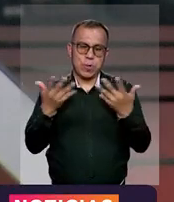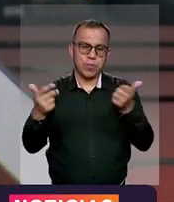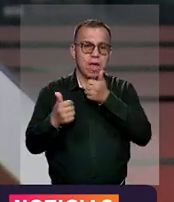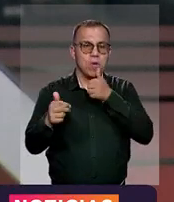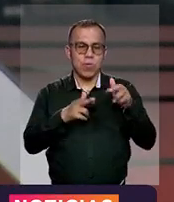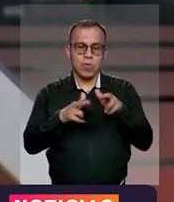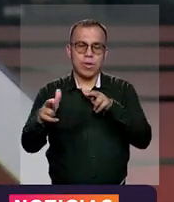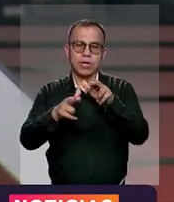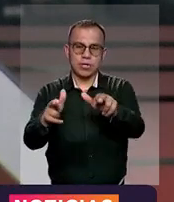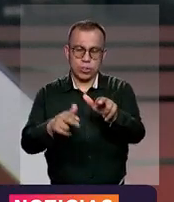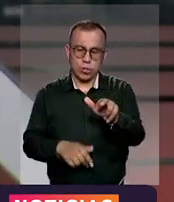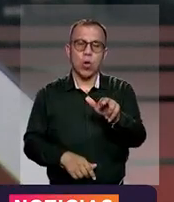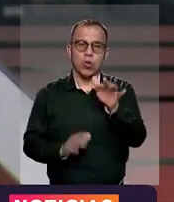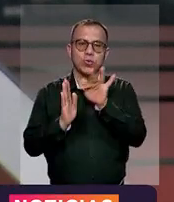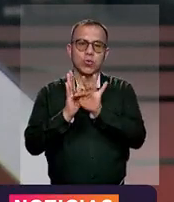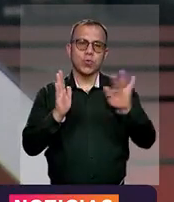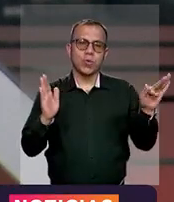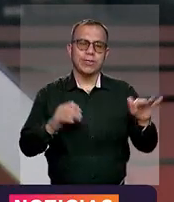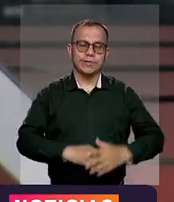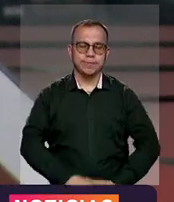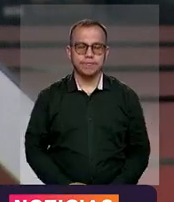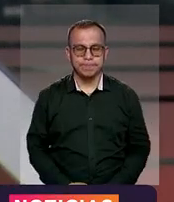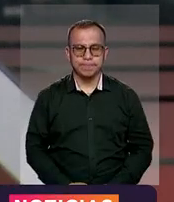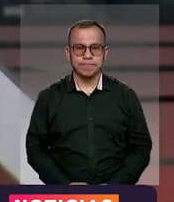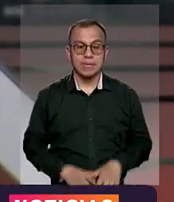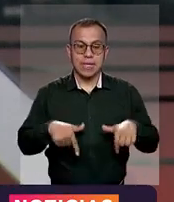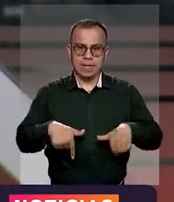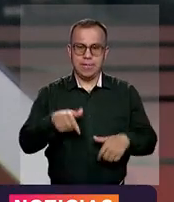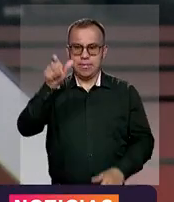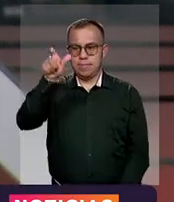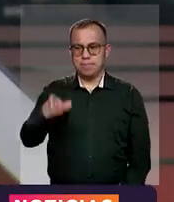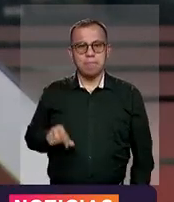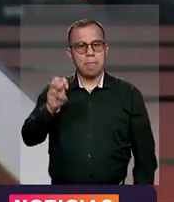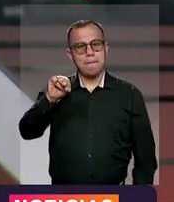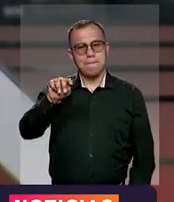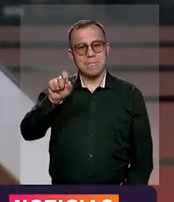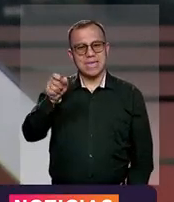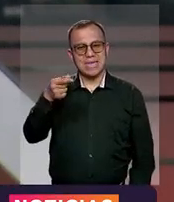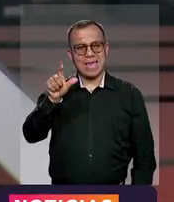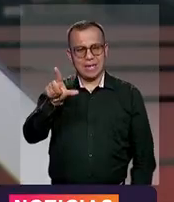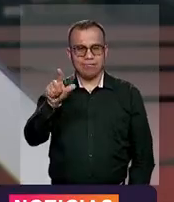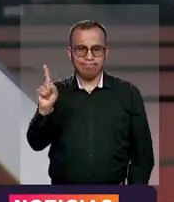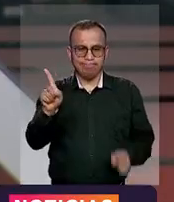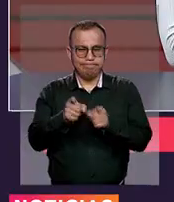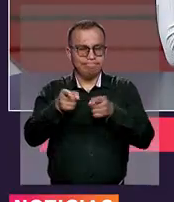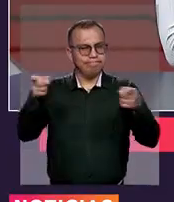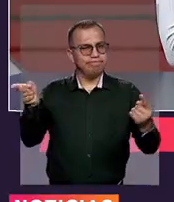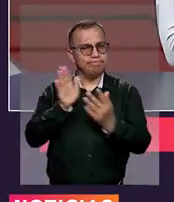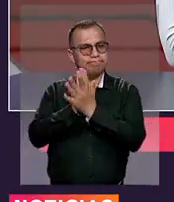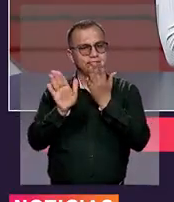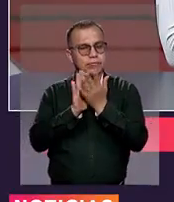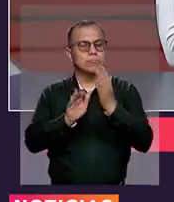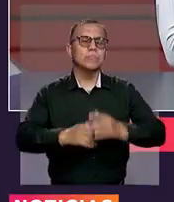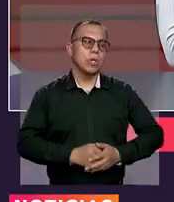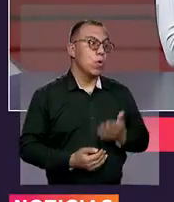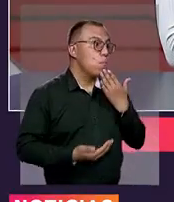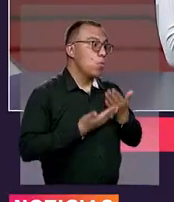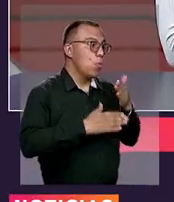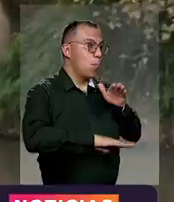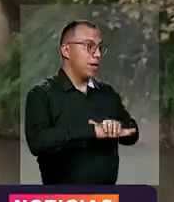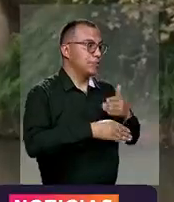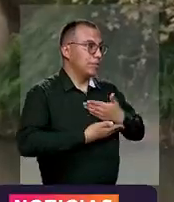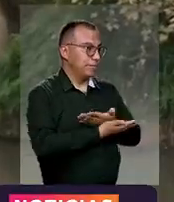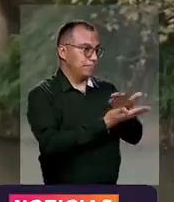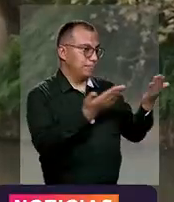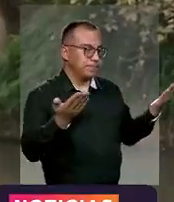río Tunjuelito. Miguel Ángel Cruz se encuentra en este lugar. Miguel, adelante con la información. ¿Qué tal? Muy buenas tardes para todos